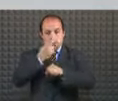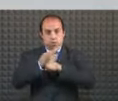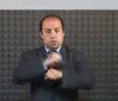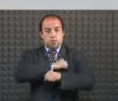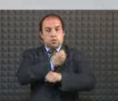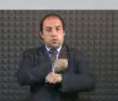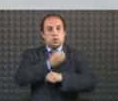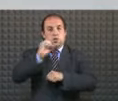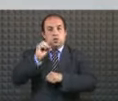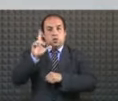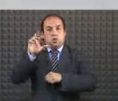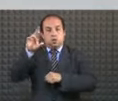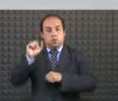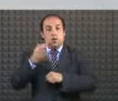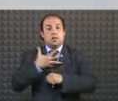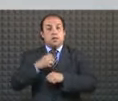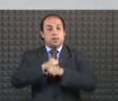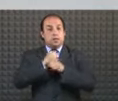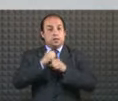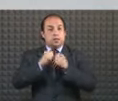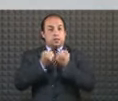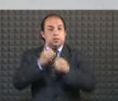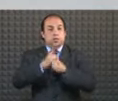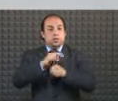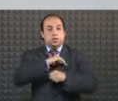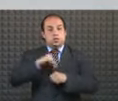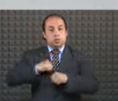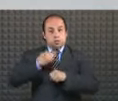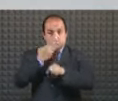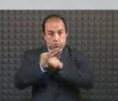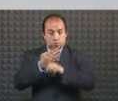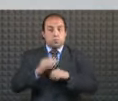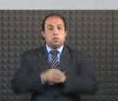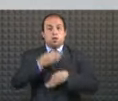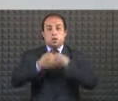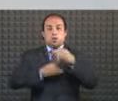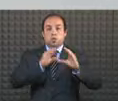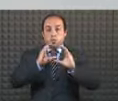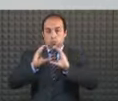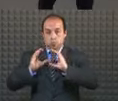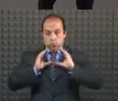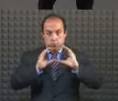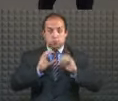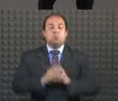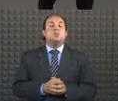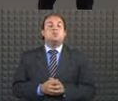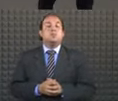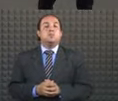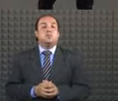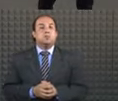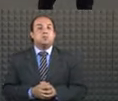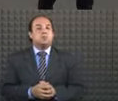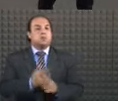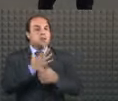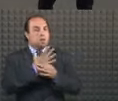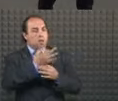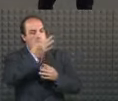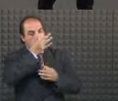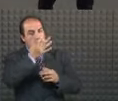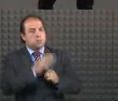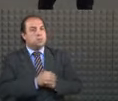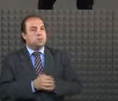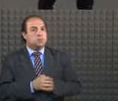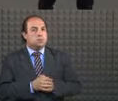Salud Oliva, a tomar la salud en nuestras manos y que entre todos nos cuidemos. Doctora, hablaba hace un momento,